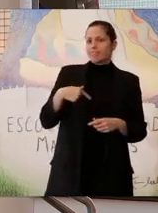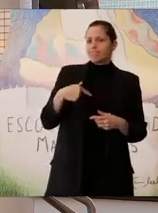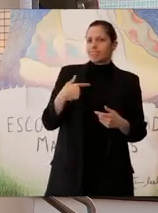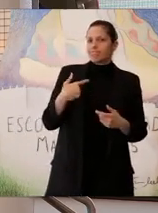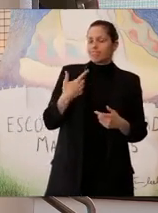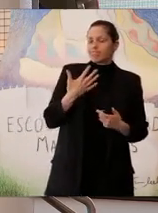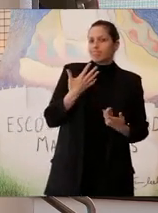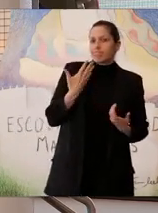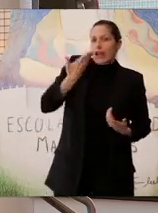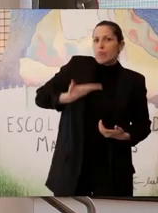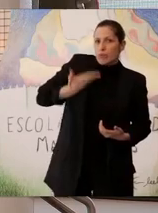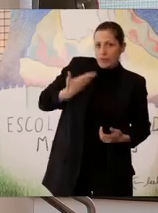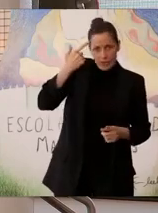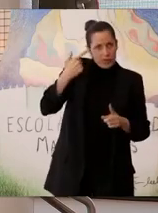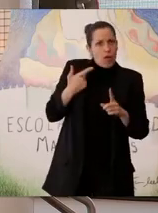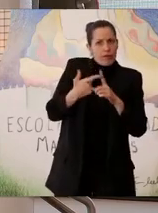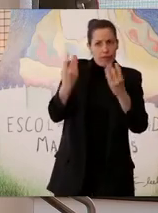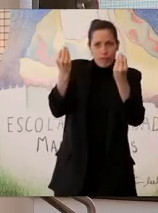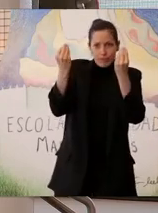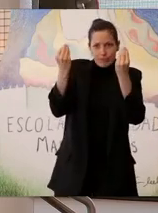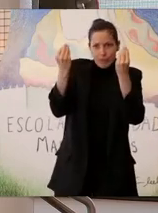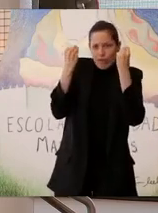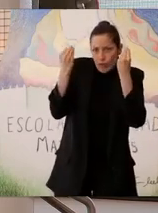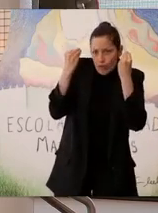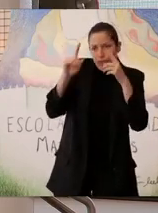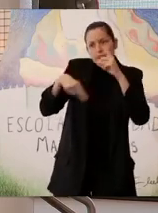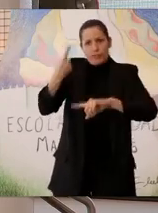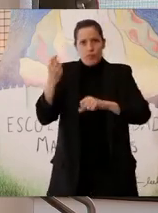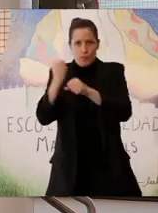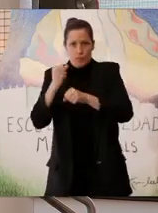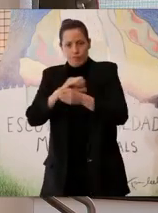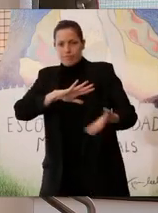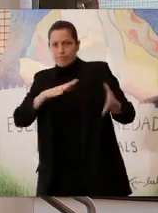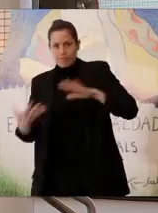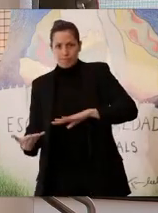importante. Cira. Vale, buenas. ¿Se oye bien? Sí.